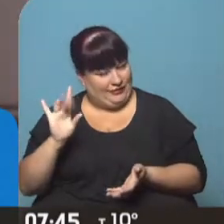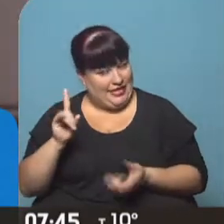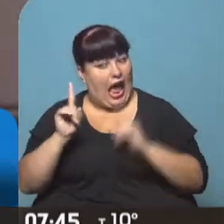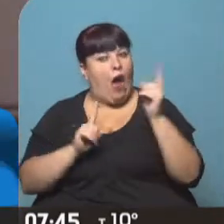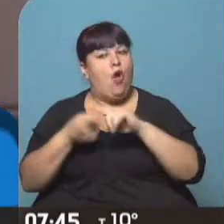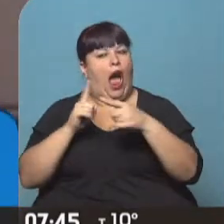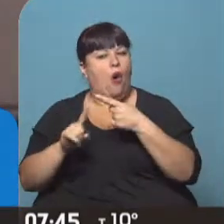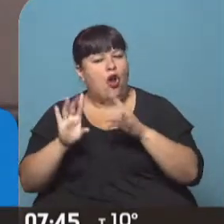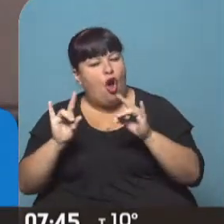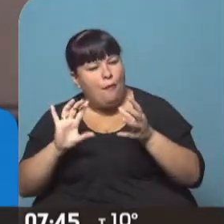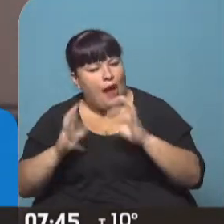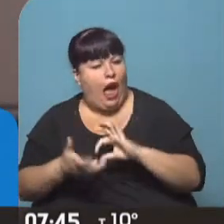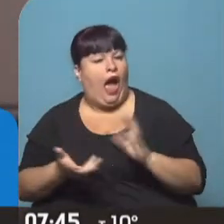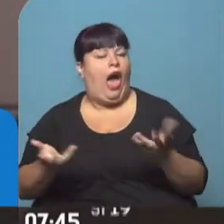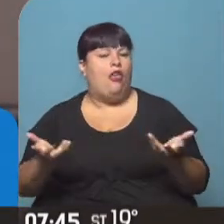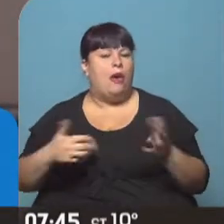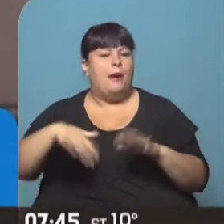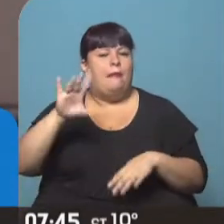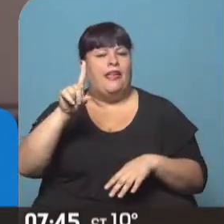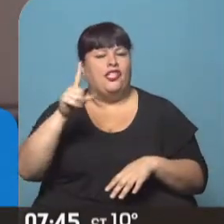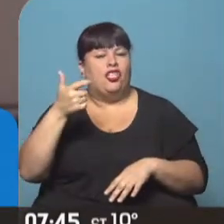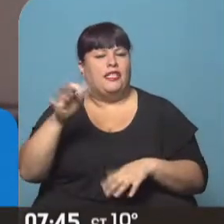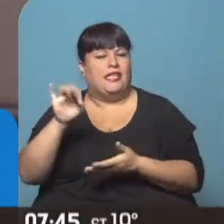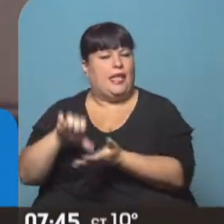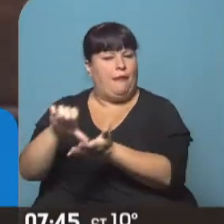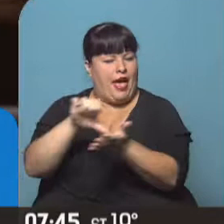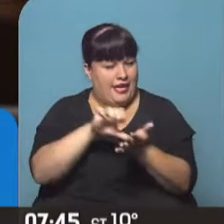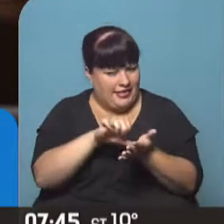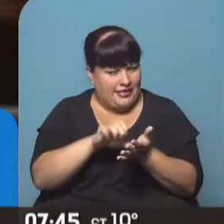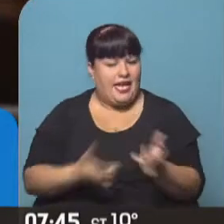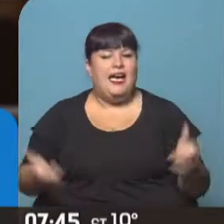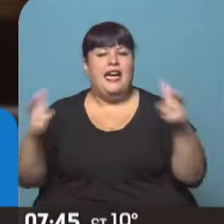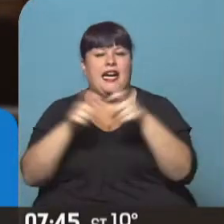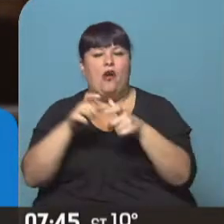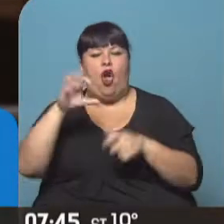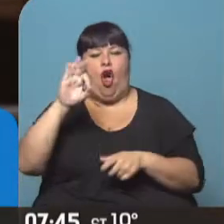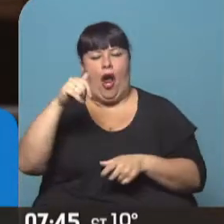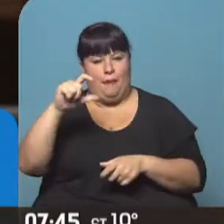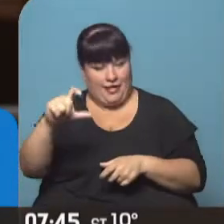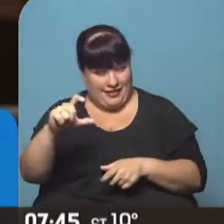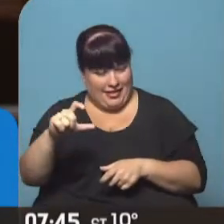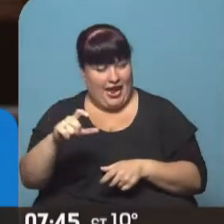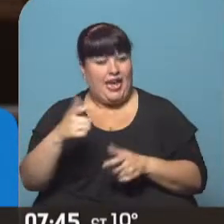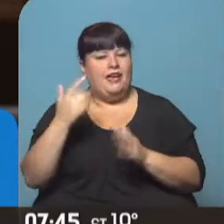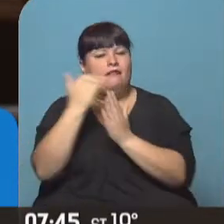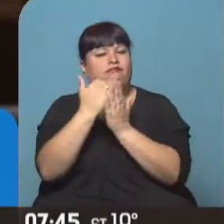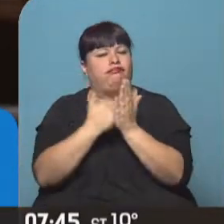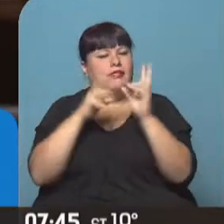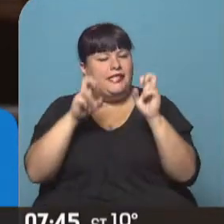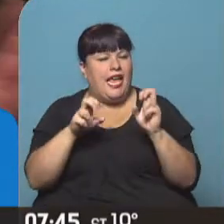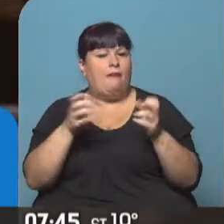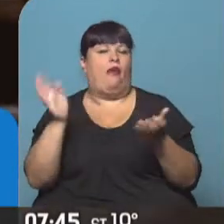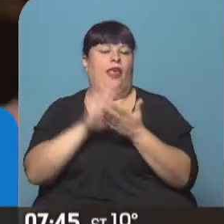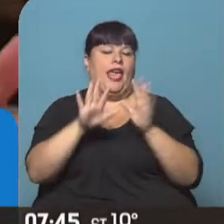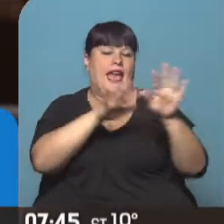negociaciones muy complejas. Son más de 160 países que se reúnen en la OMC, sí, que tienen una agenda que va de nuevo